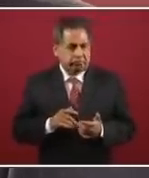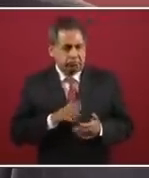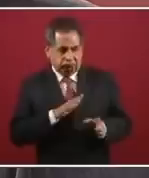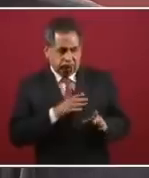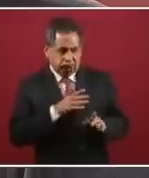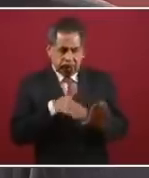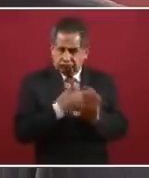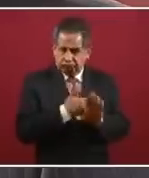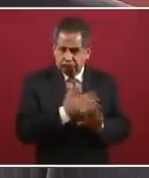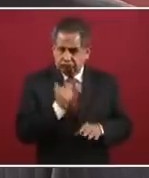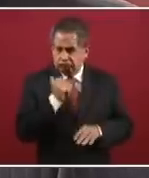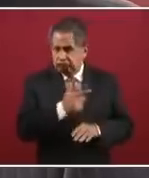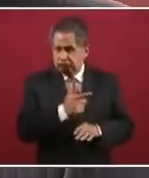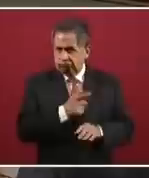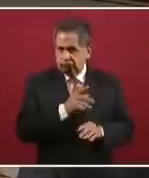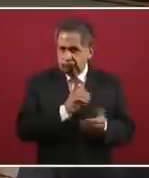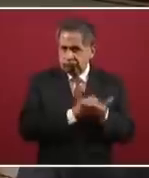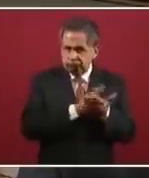persecución,